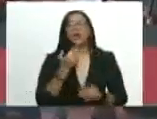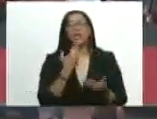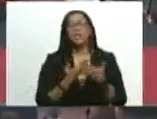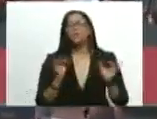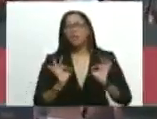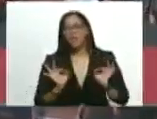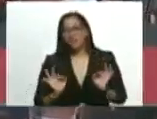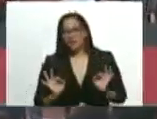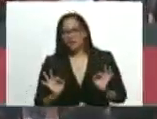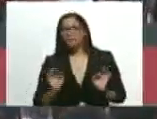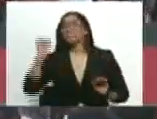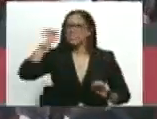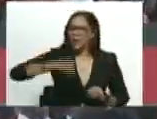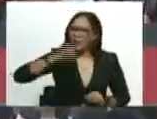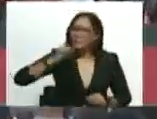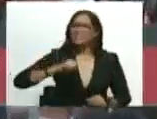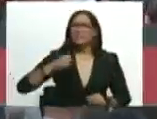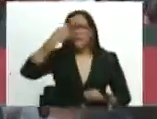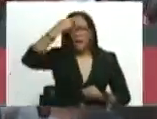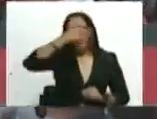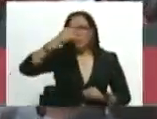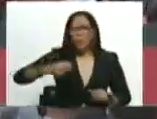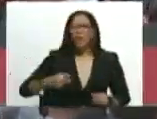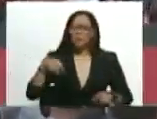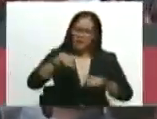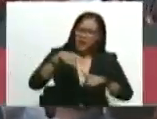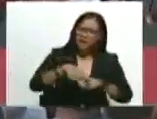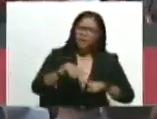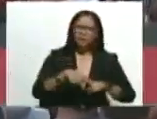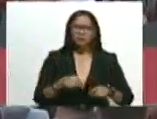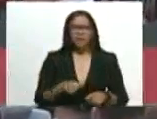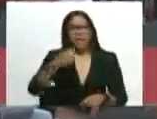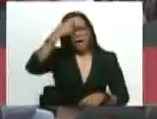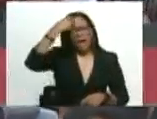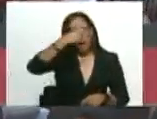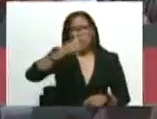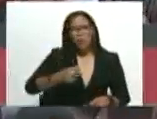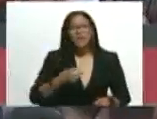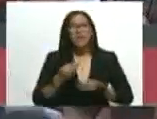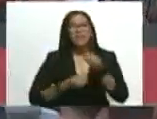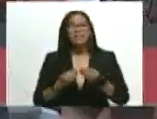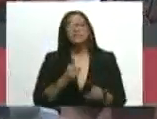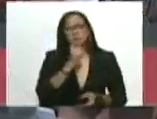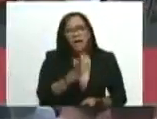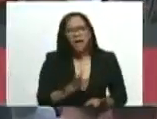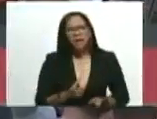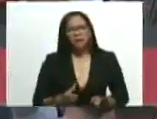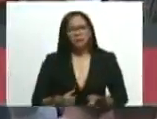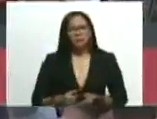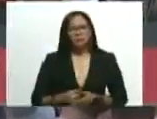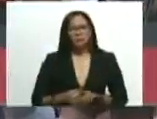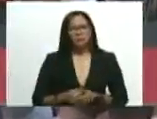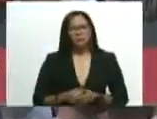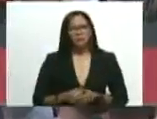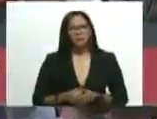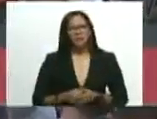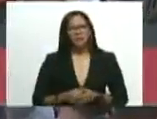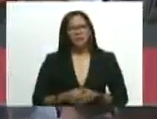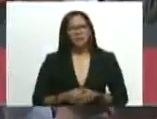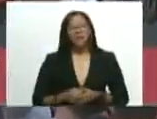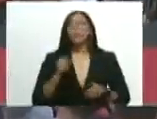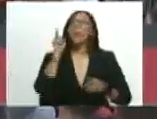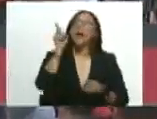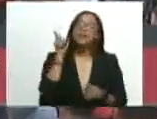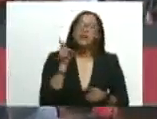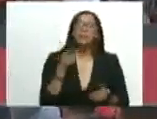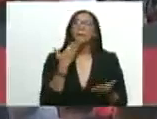nada Claro que sí al pueblo le ha dañado al pueblo le ha ocasionado daños la cuando